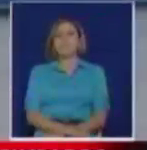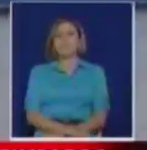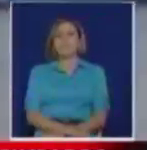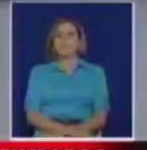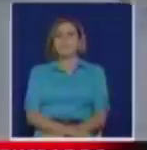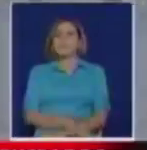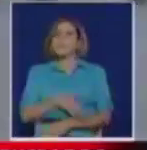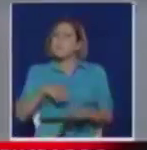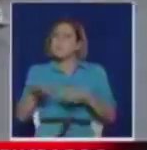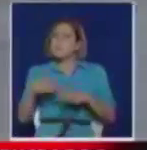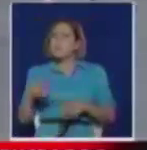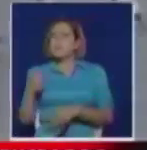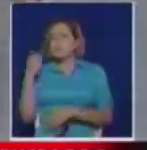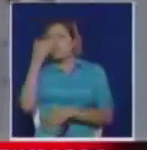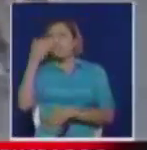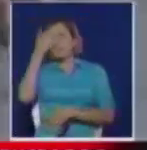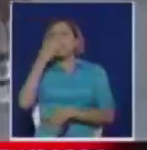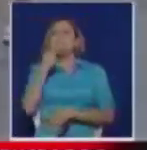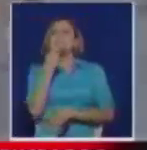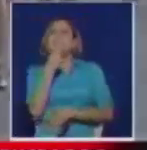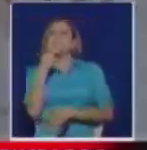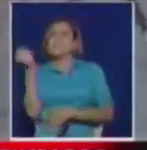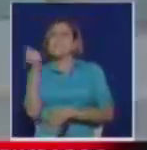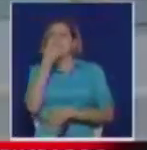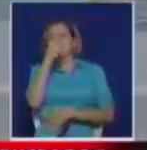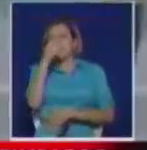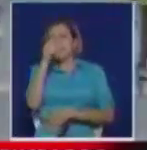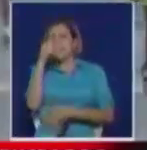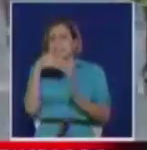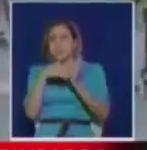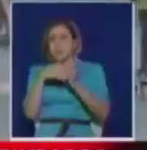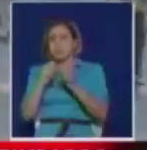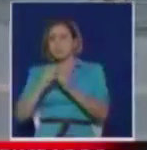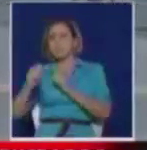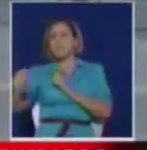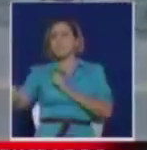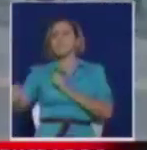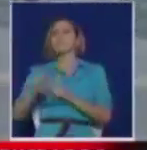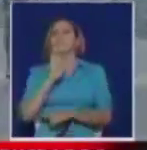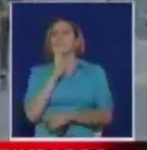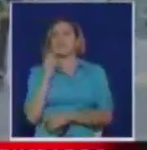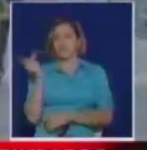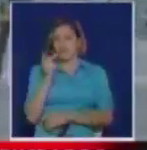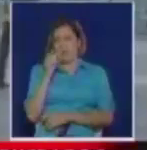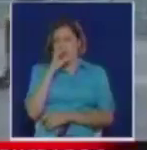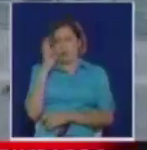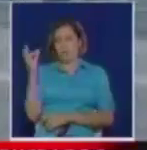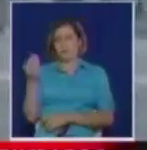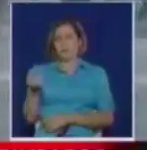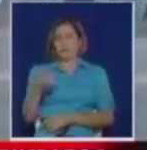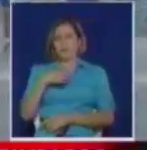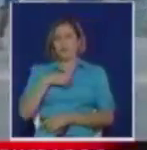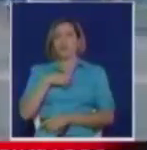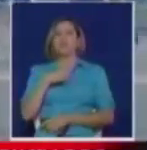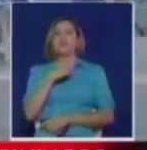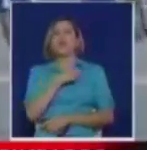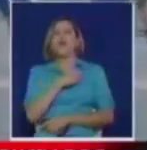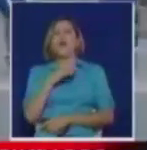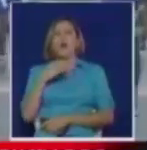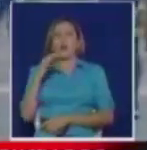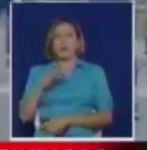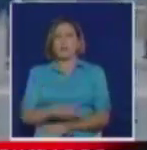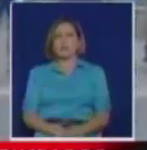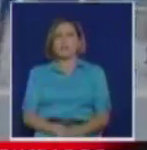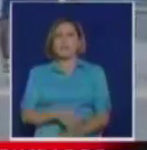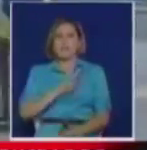En la prueba de los 10.000 metros, los juveniles Juan Sebastián Sanz y Joana Viveros fueron medalla de oro, mientras el vallecaucano Boris Peña